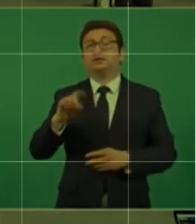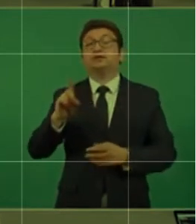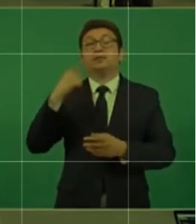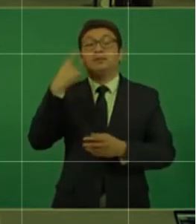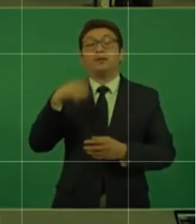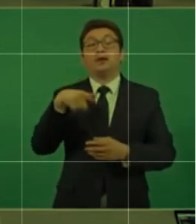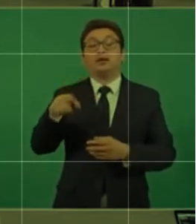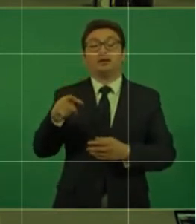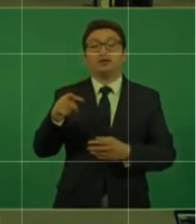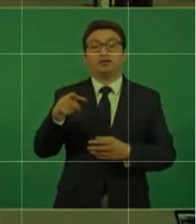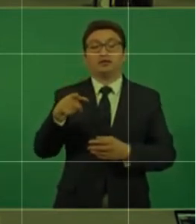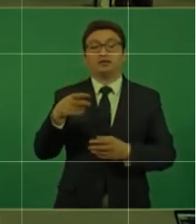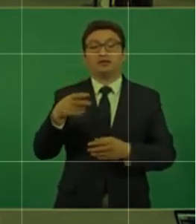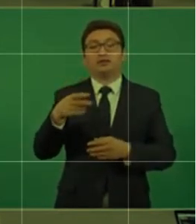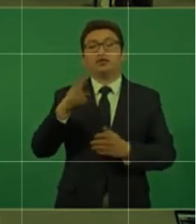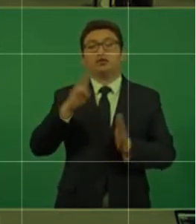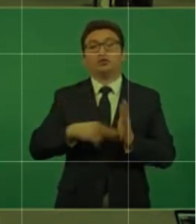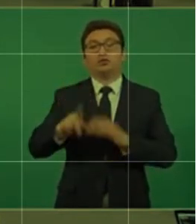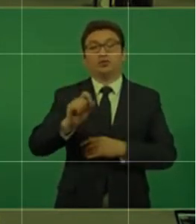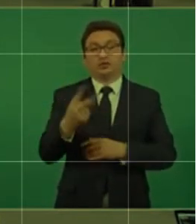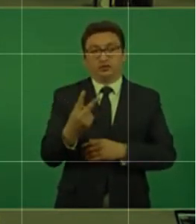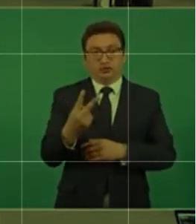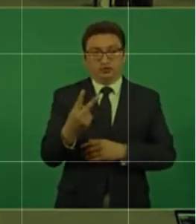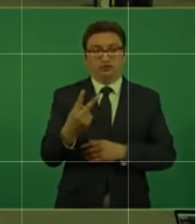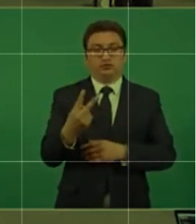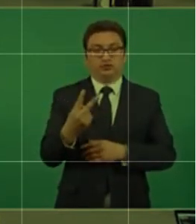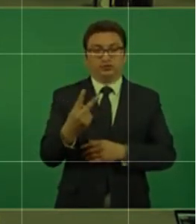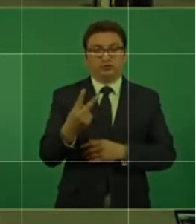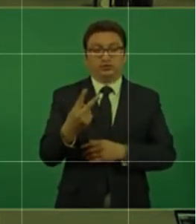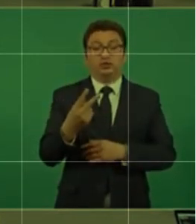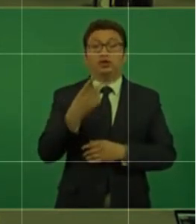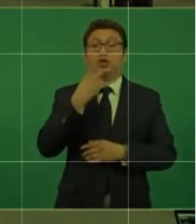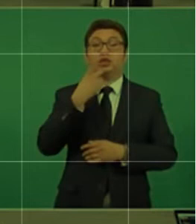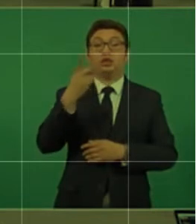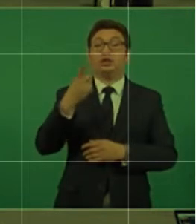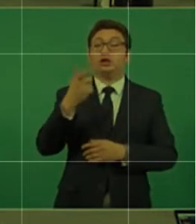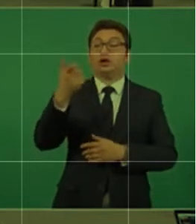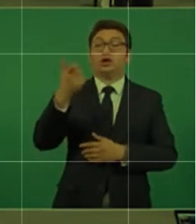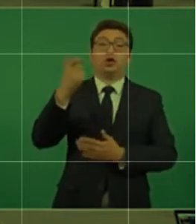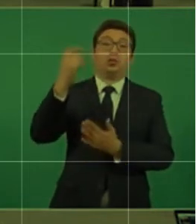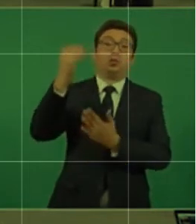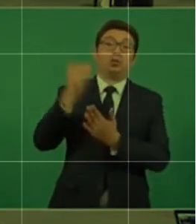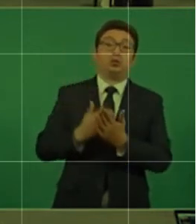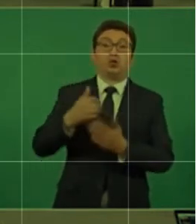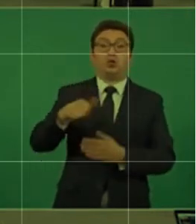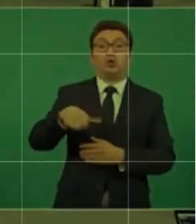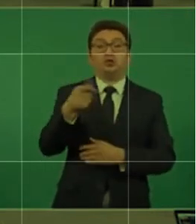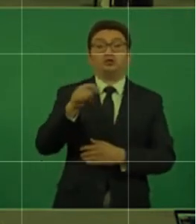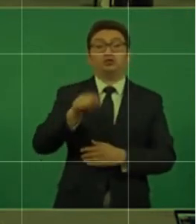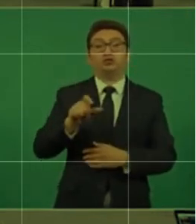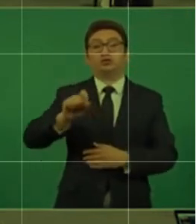para 22. Le dijeron que tenía una caída de